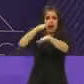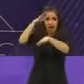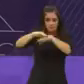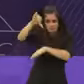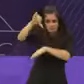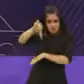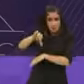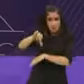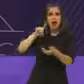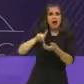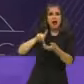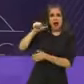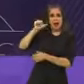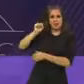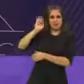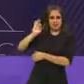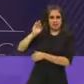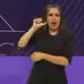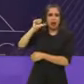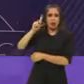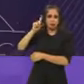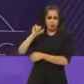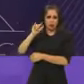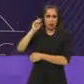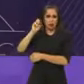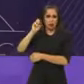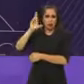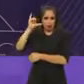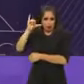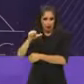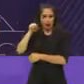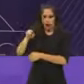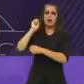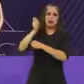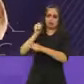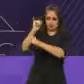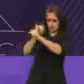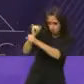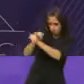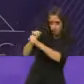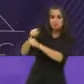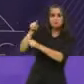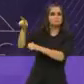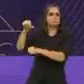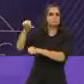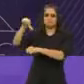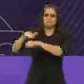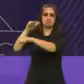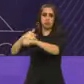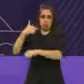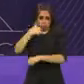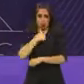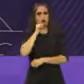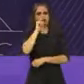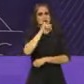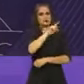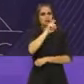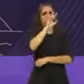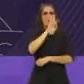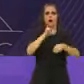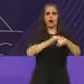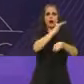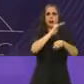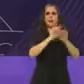Federación le fincó responsabilidades. Yo saqué 100 en todos los años en transparencia. Cuatro,